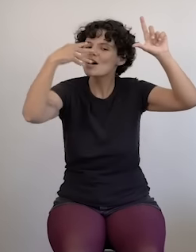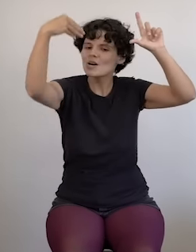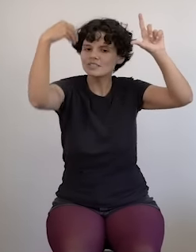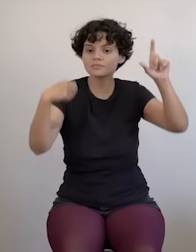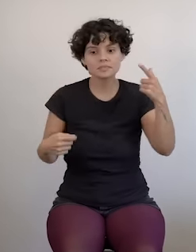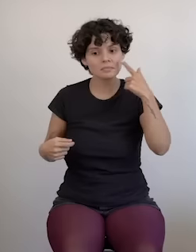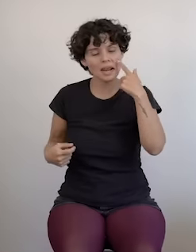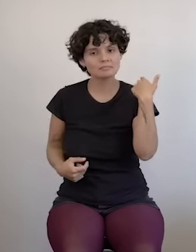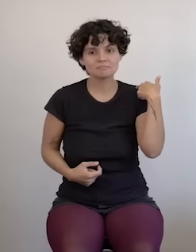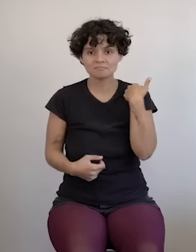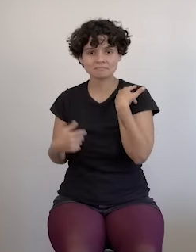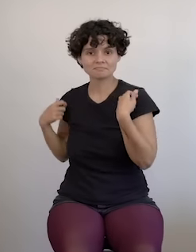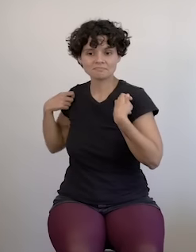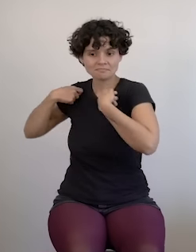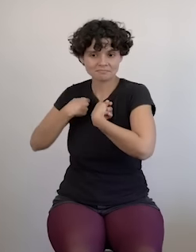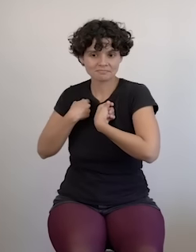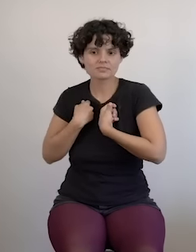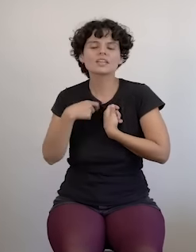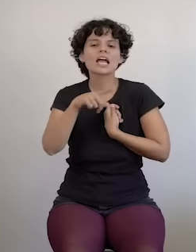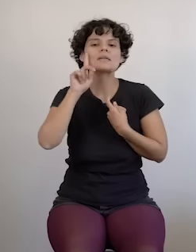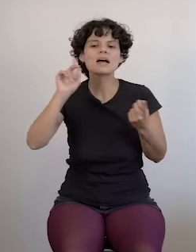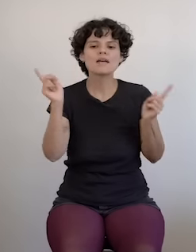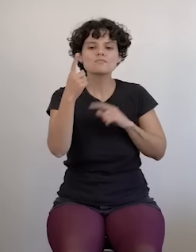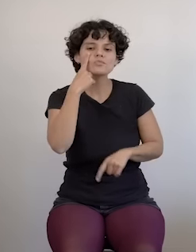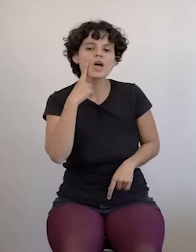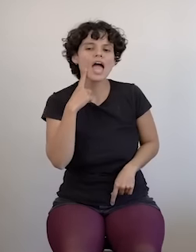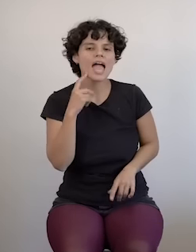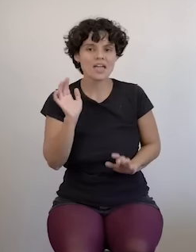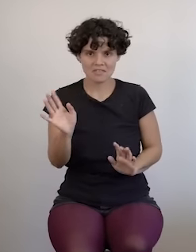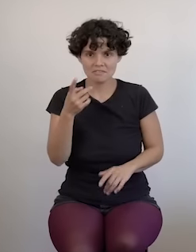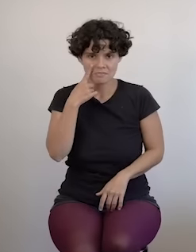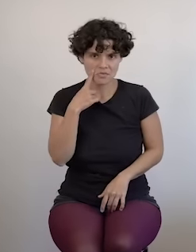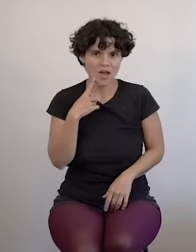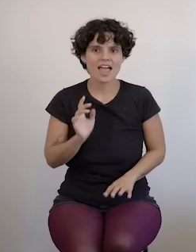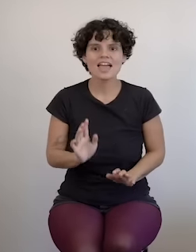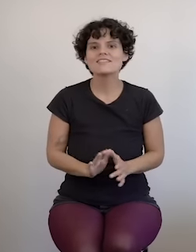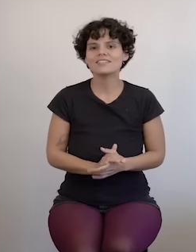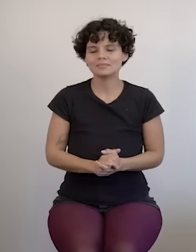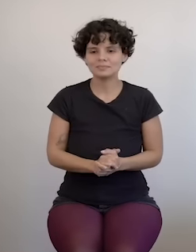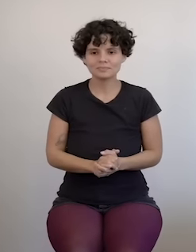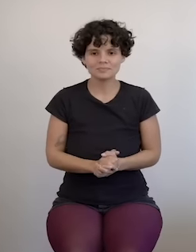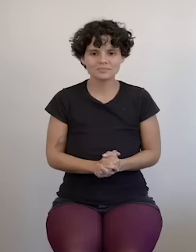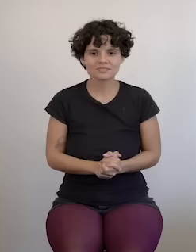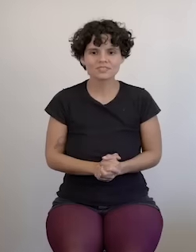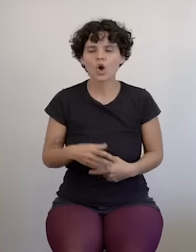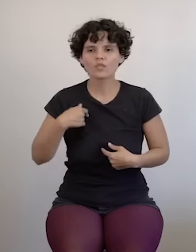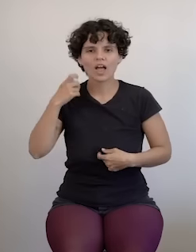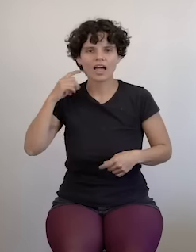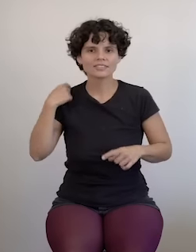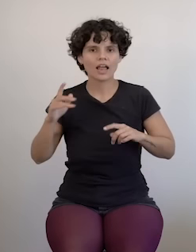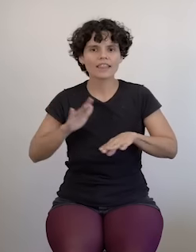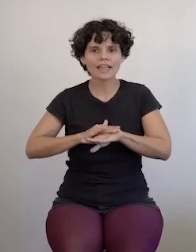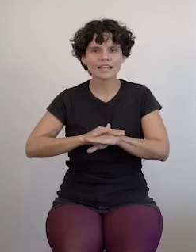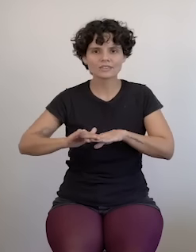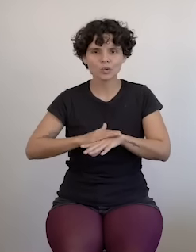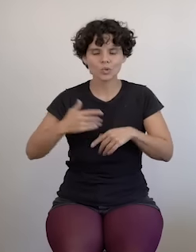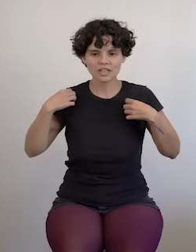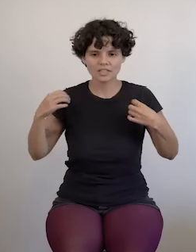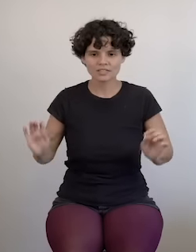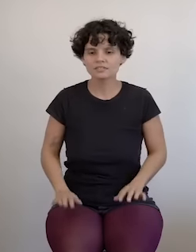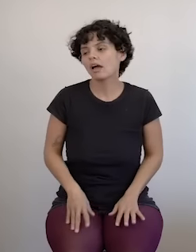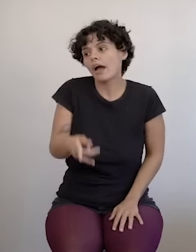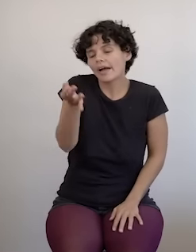la saquetita ahí, mire. Oye, va. A ver, pruébese la, a ver cómo le queda. Está, vamos a ver, tira esta guay aquí, va a salir pato aquí. Ah, no. No, te